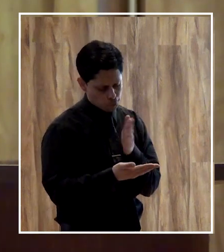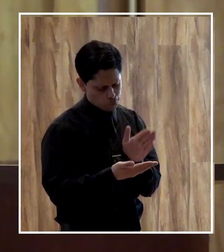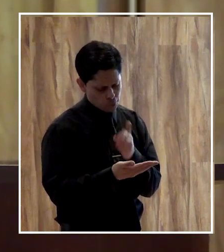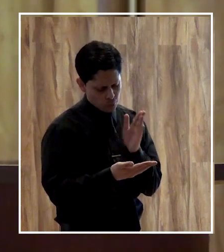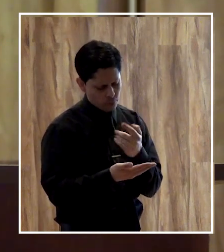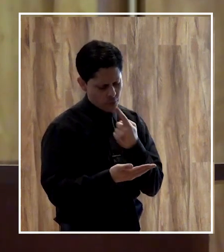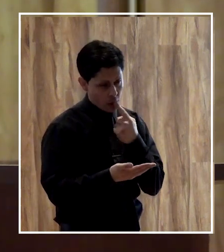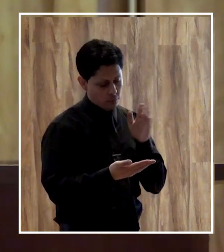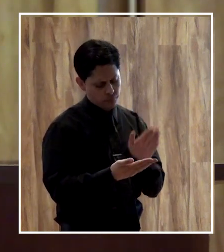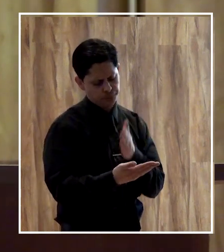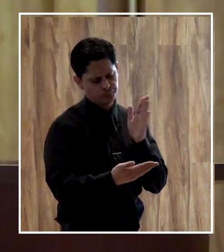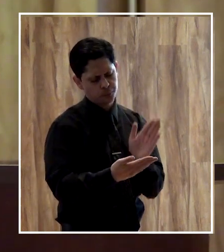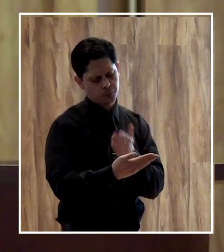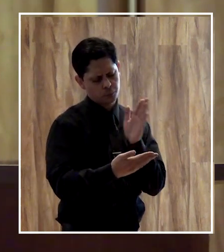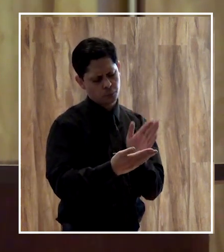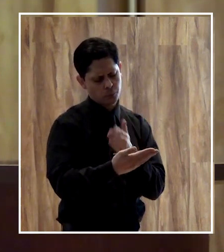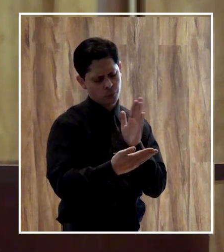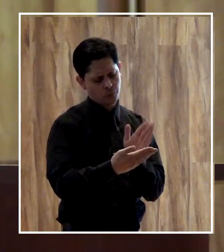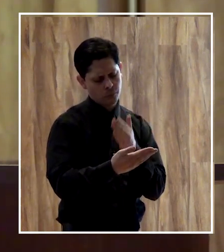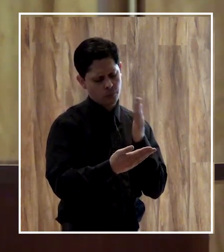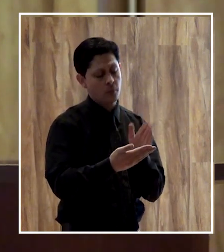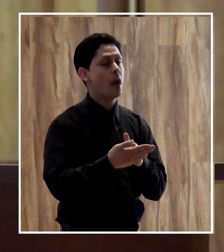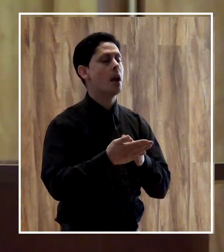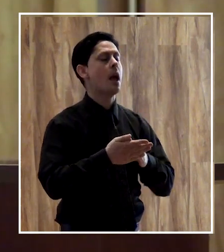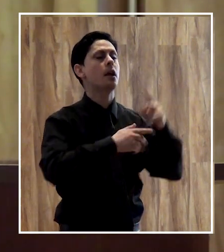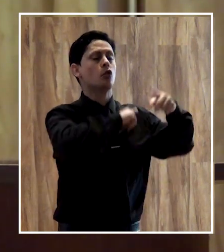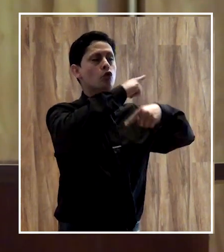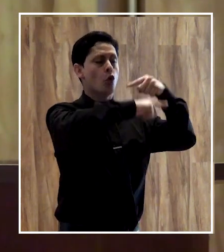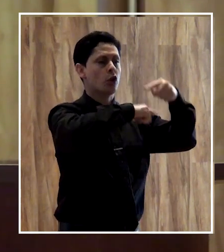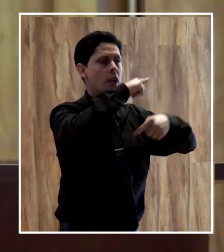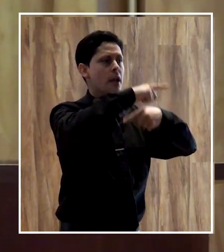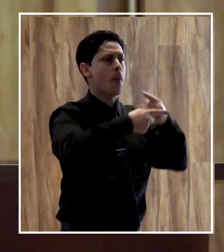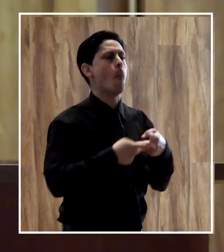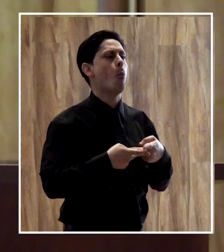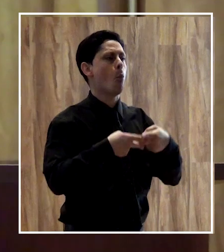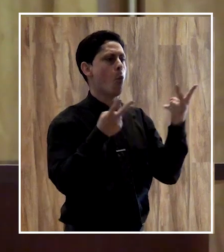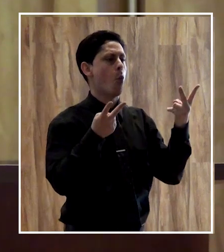escudriñar en la historia de la educación pública